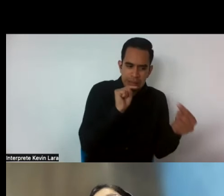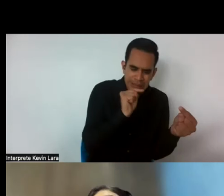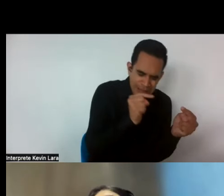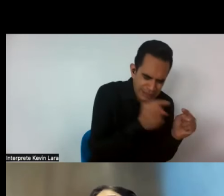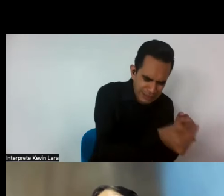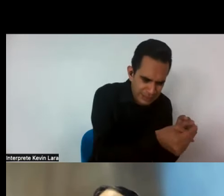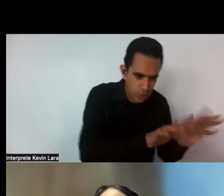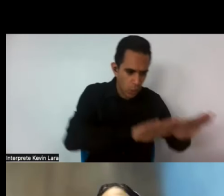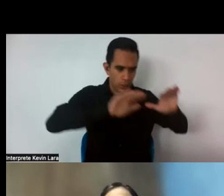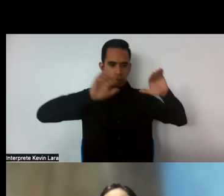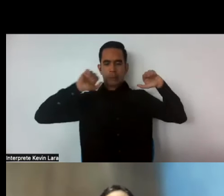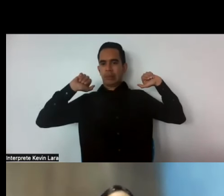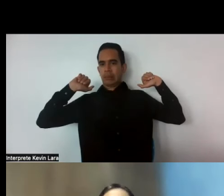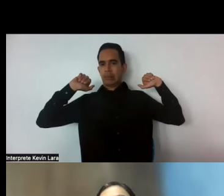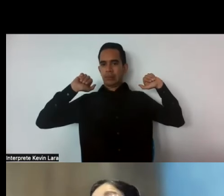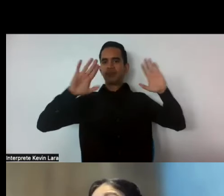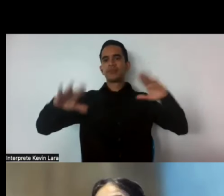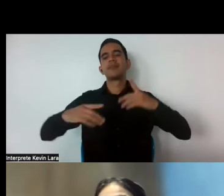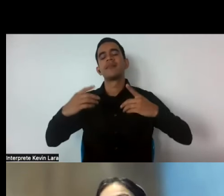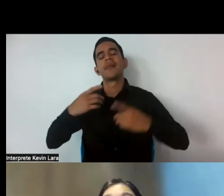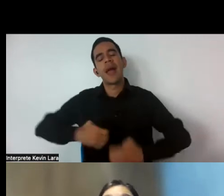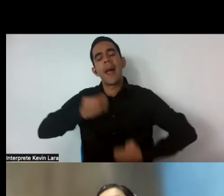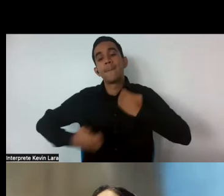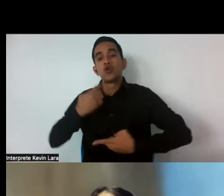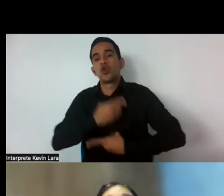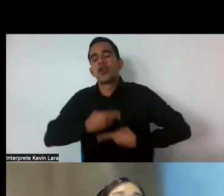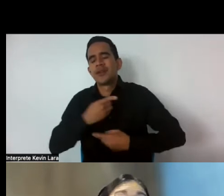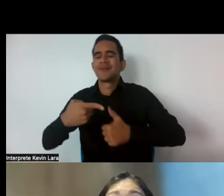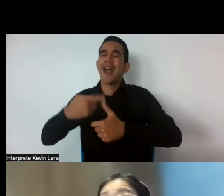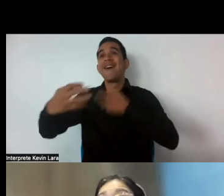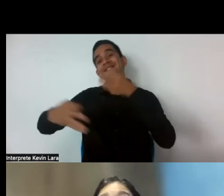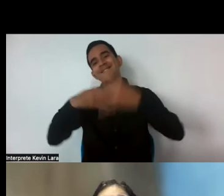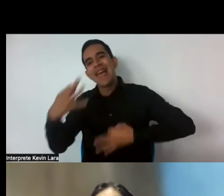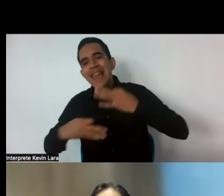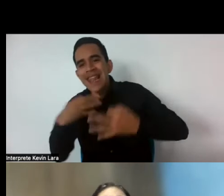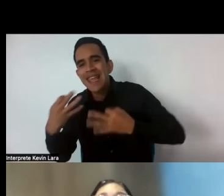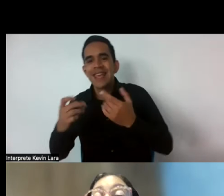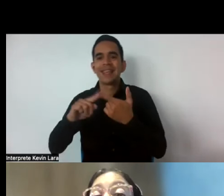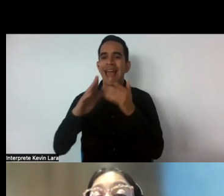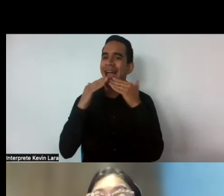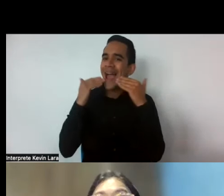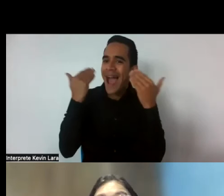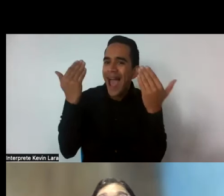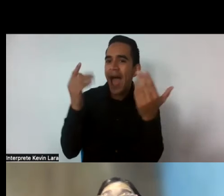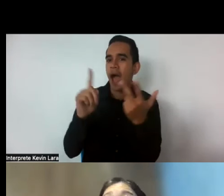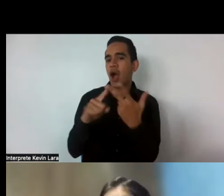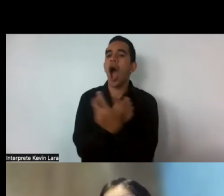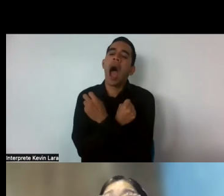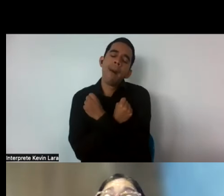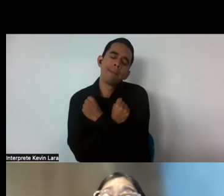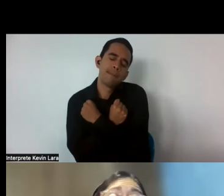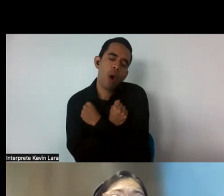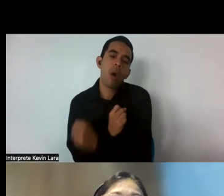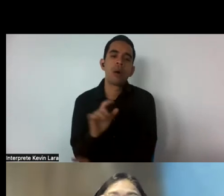me siento feliz, cuando yo me siento contenta, cuando yo siento amor por algo, por alguien, cuando estoy